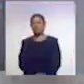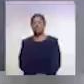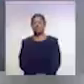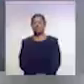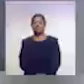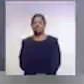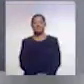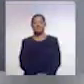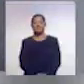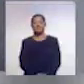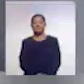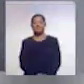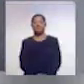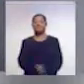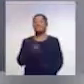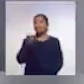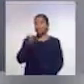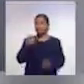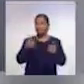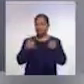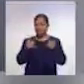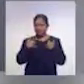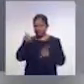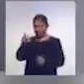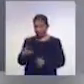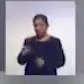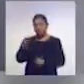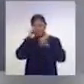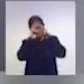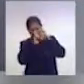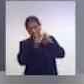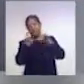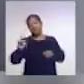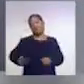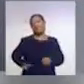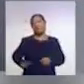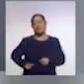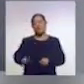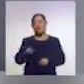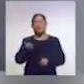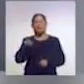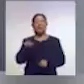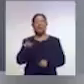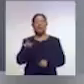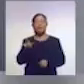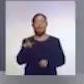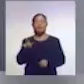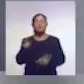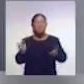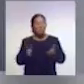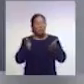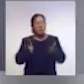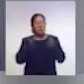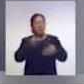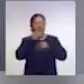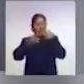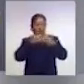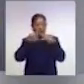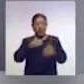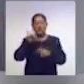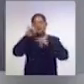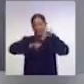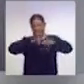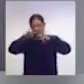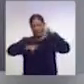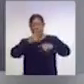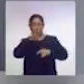Bueno, y son los buscadores de empleo quienes reconocen el respaldo del gobierno del estado a promover este tipo de ferias que los acerca